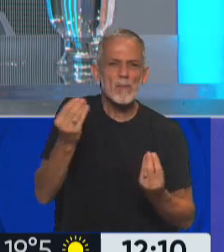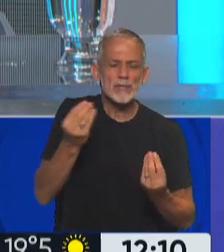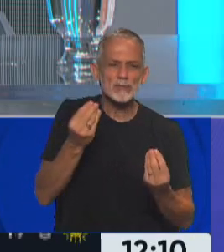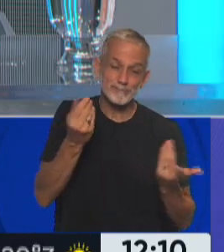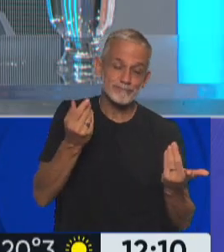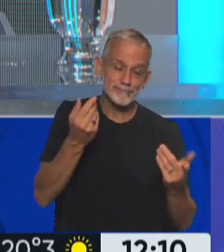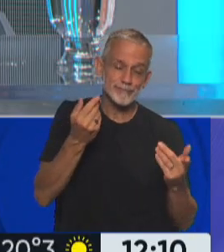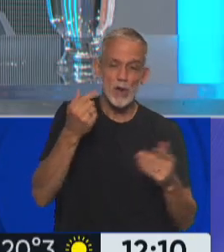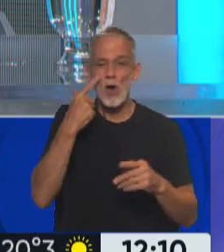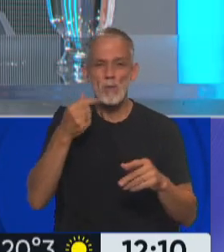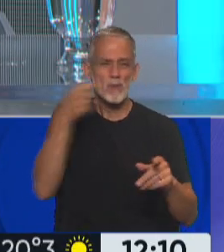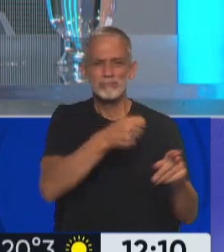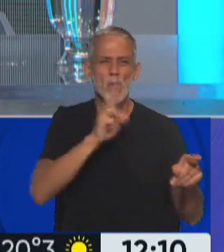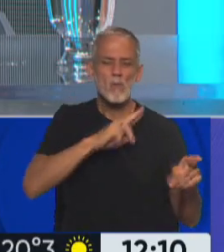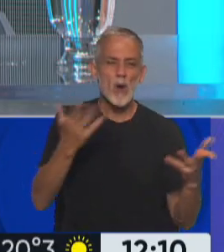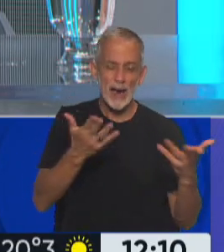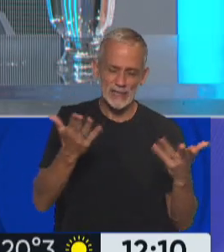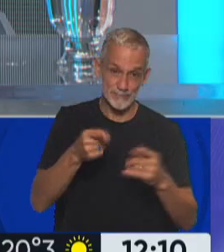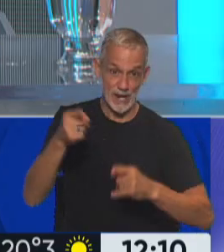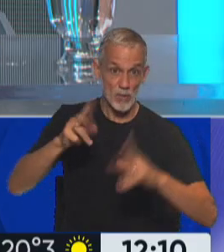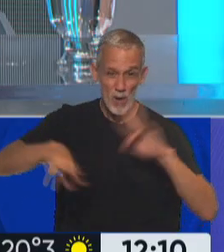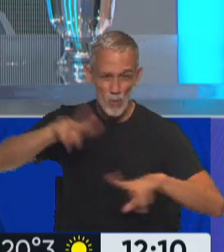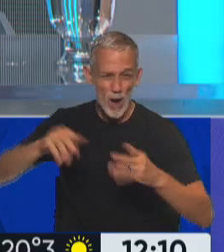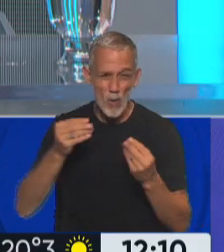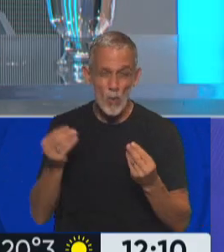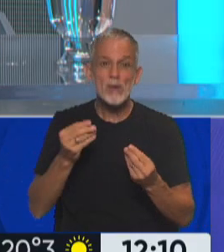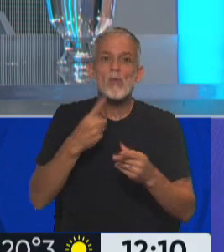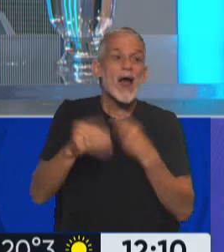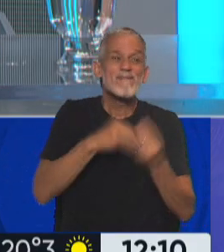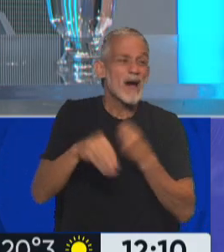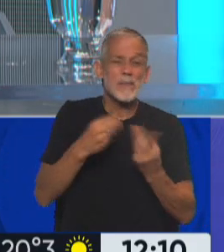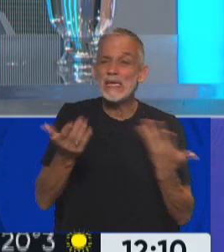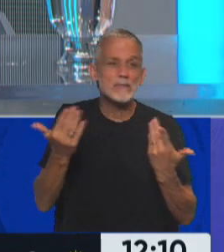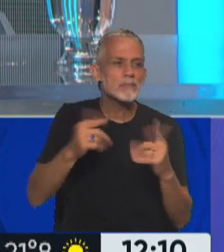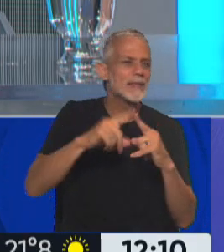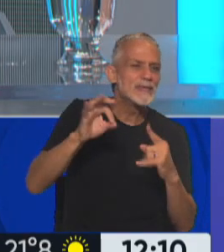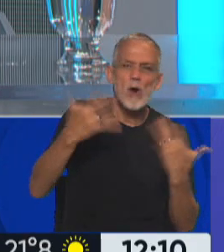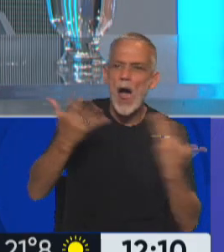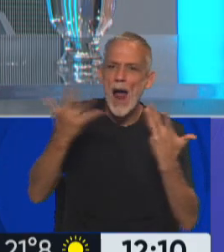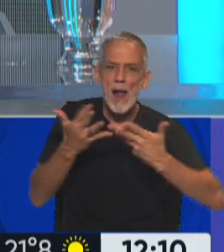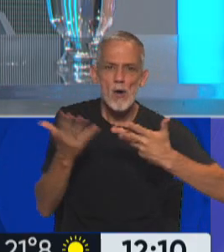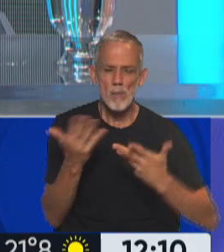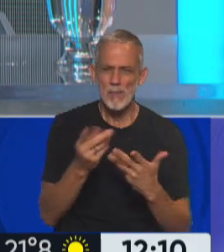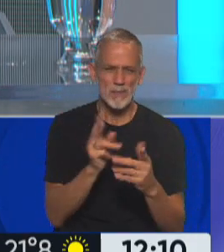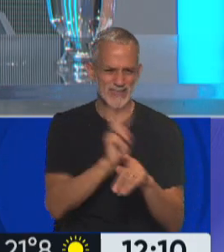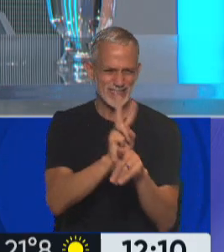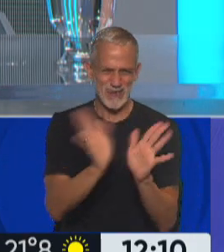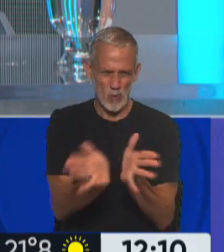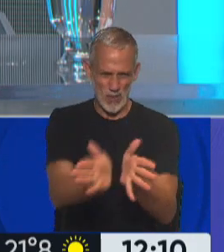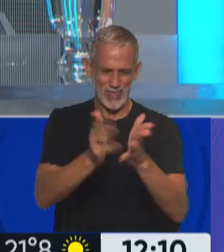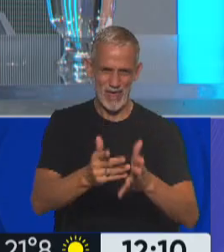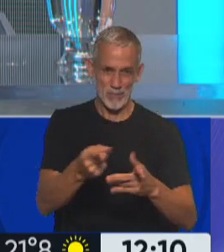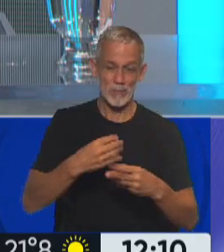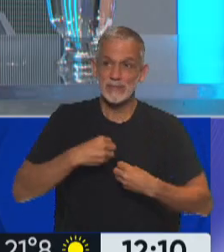femicidios? Bueno, lo primero que buscan, y en forma muy rápida, es un familiar muy cercano que le puedan dar una guarda provisoria para que se